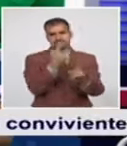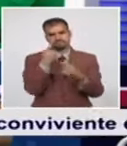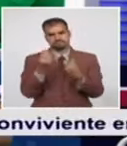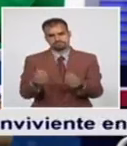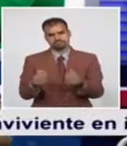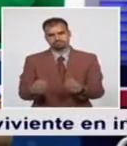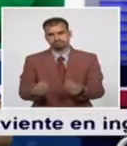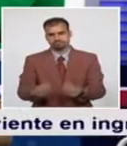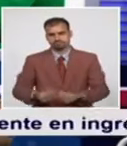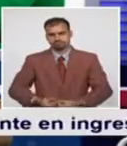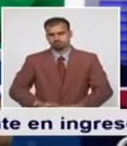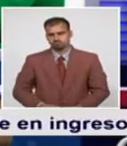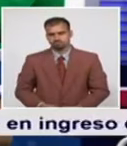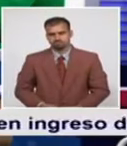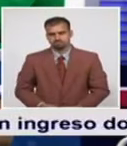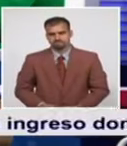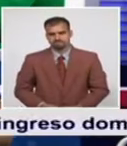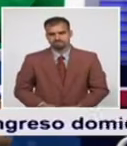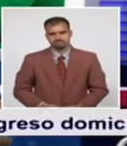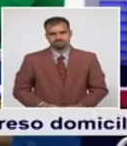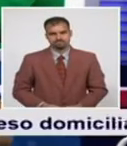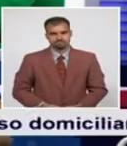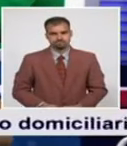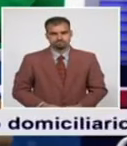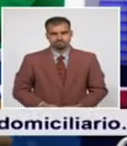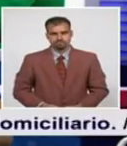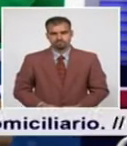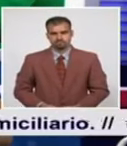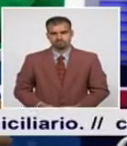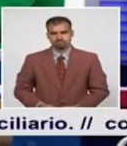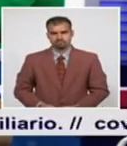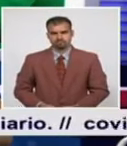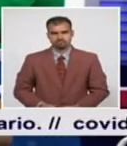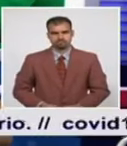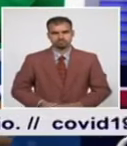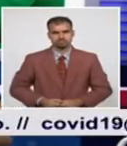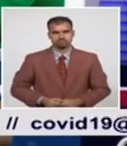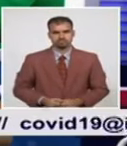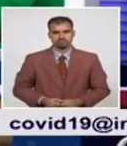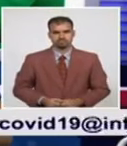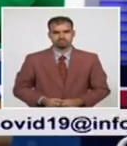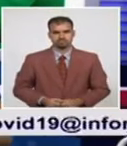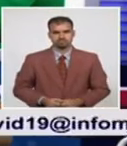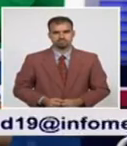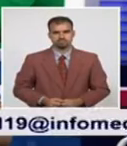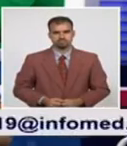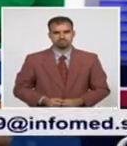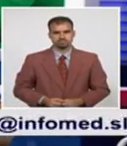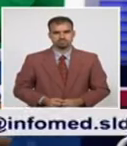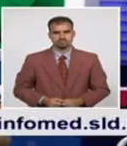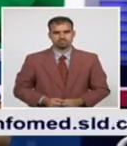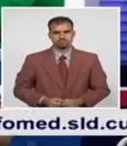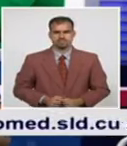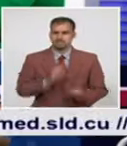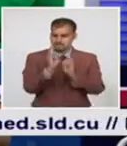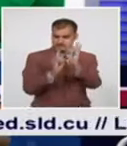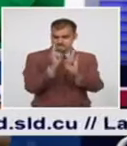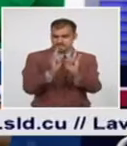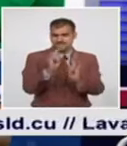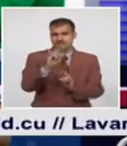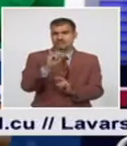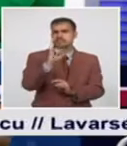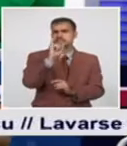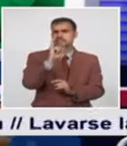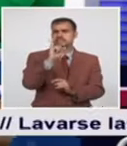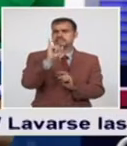con COVID-19. Los casos menores de 6 años que se diagnosticaron ayer, 3 de La Habana,